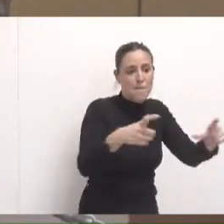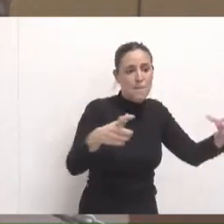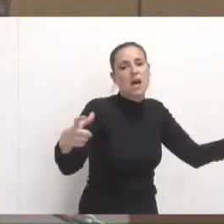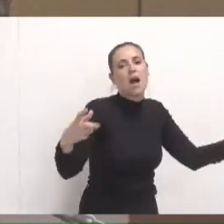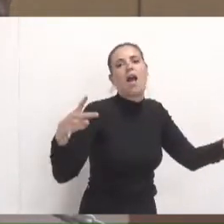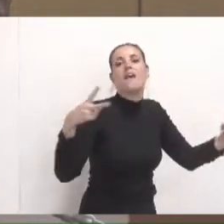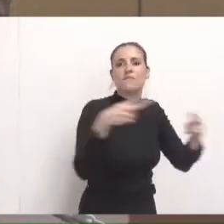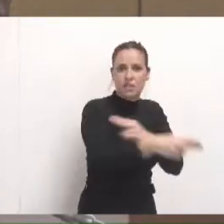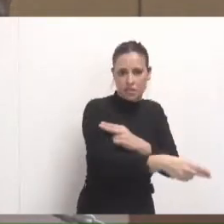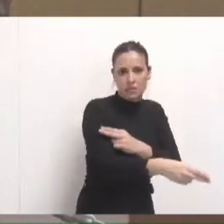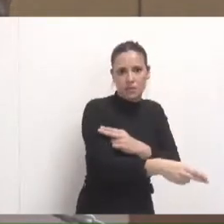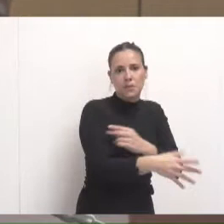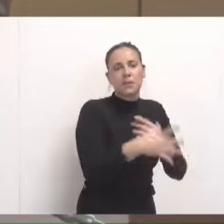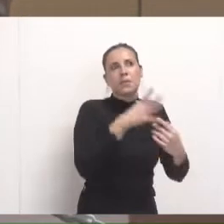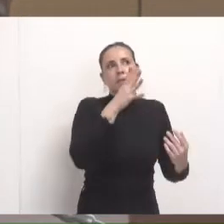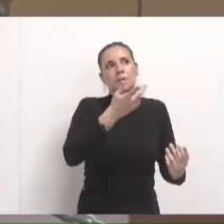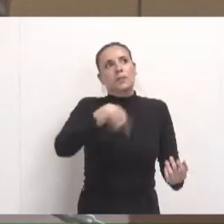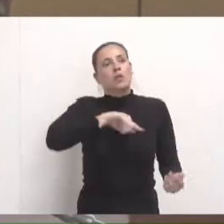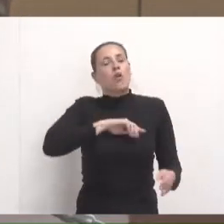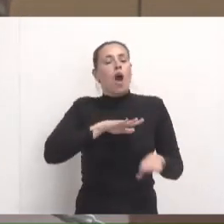nuestra